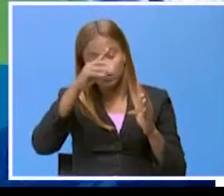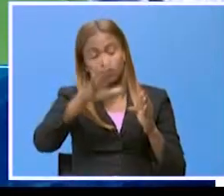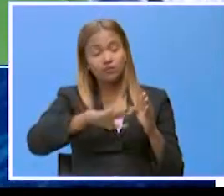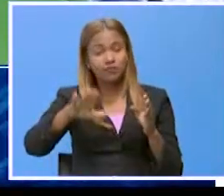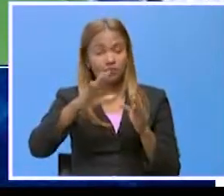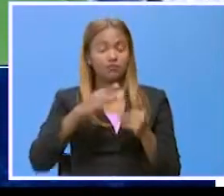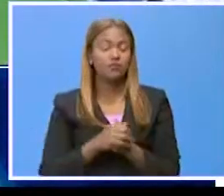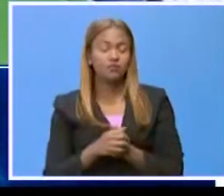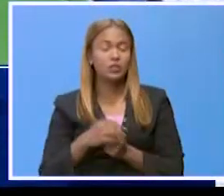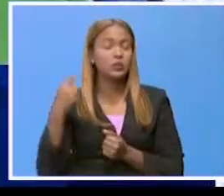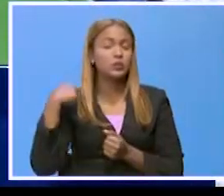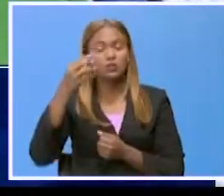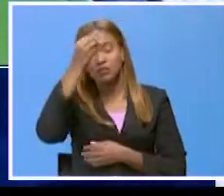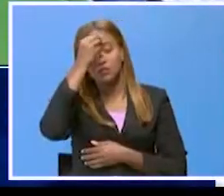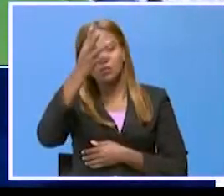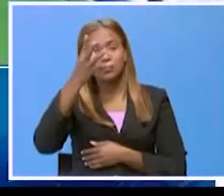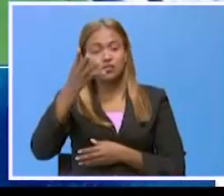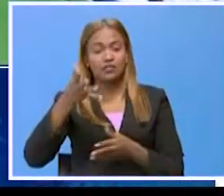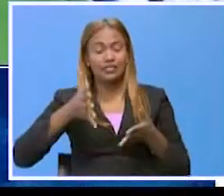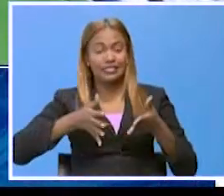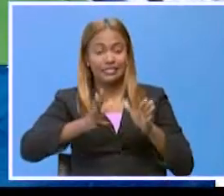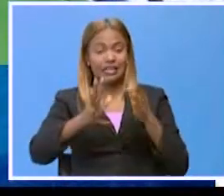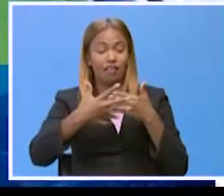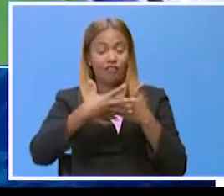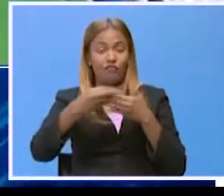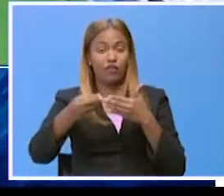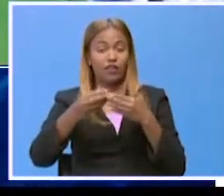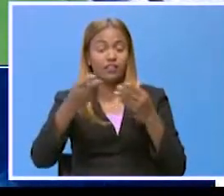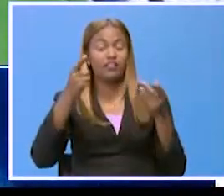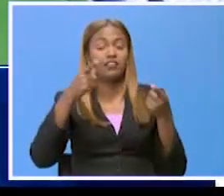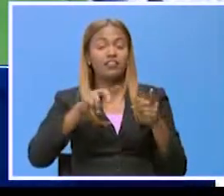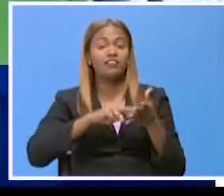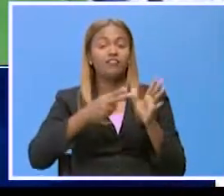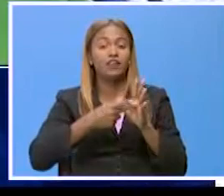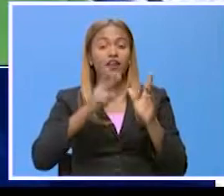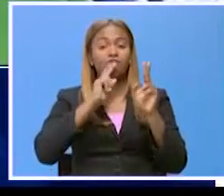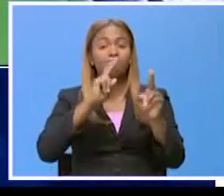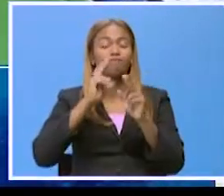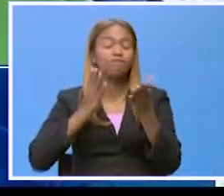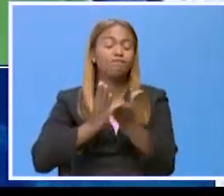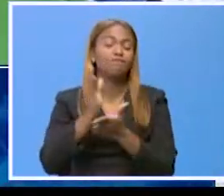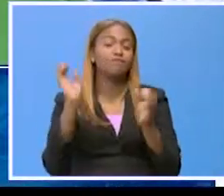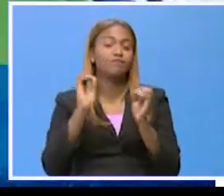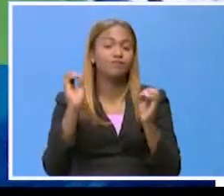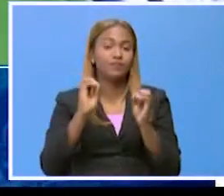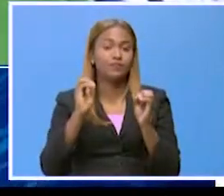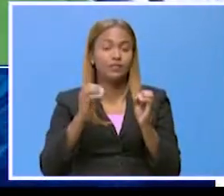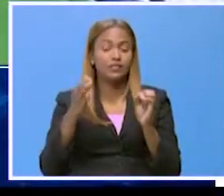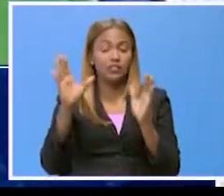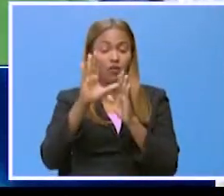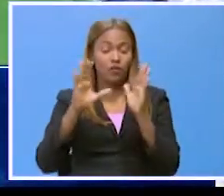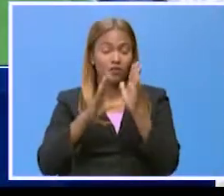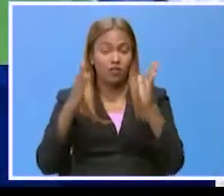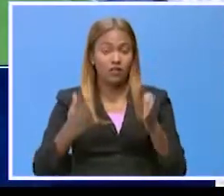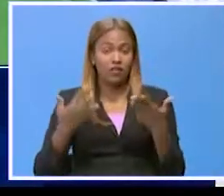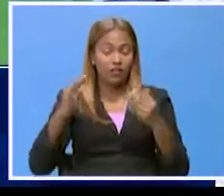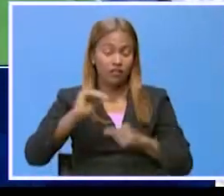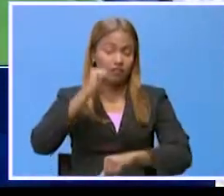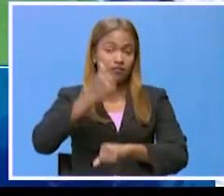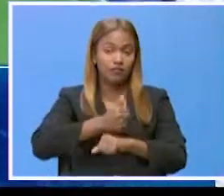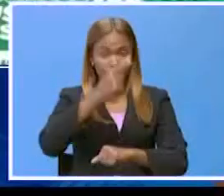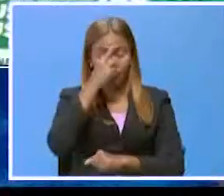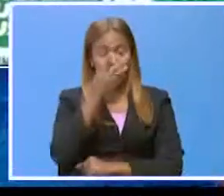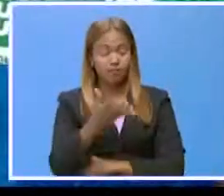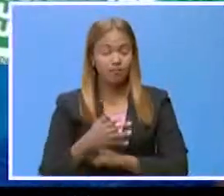nosotros decimos dejarla fuera no es violar derechos que están constitucionalmente establecido o